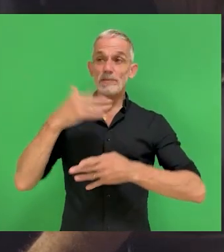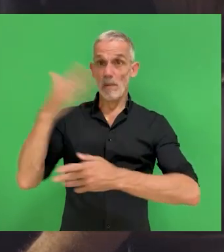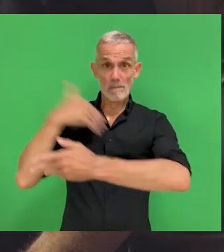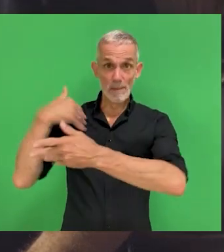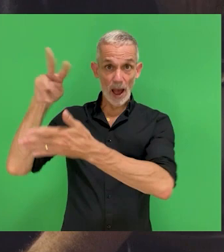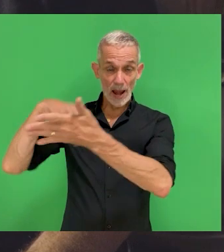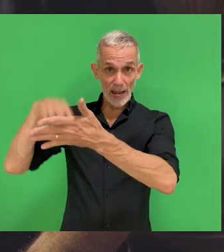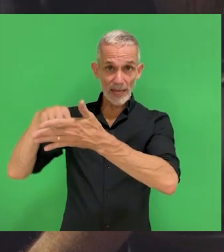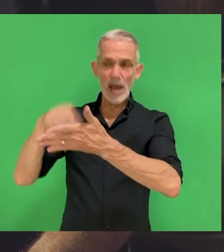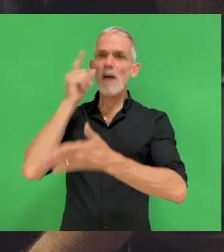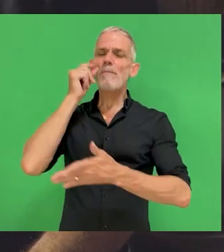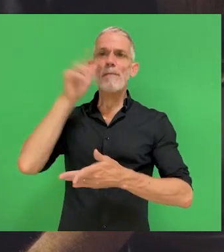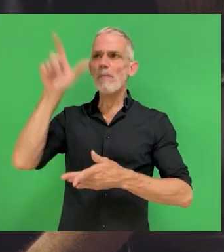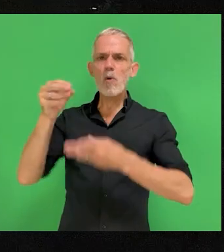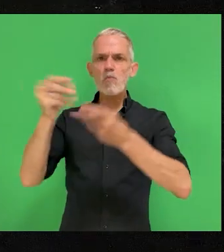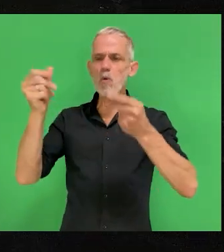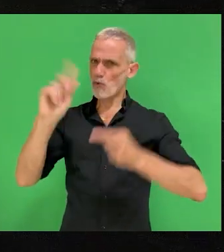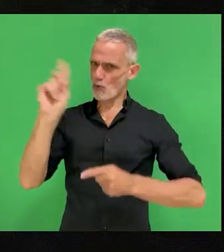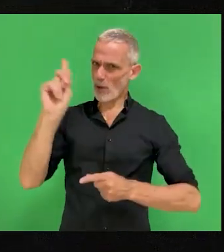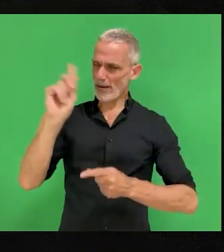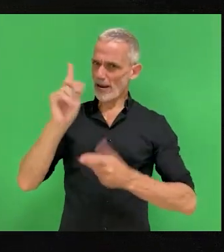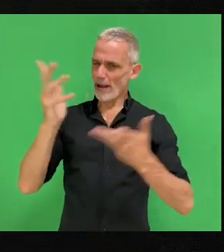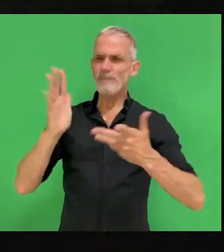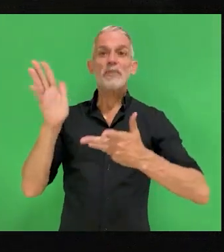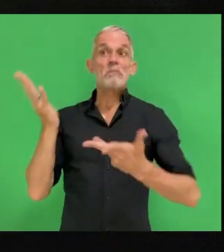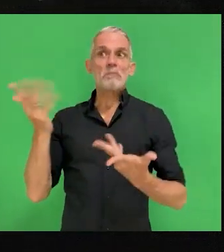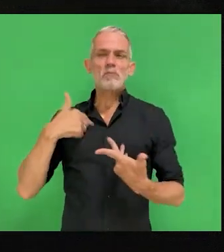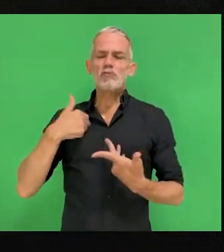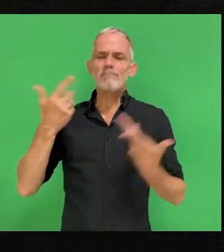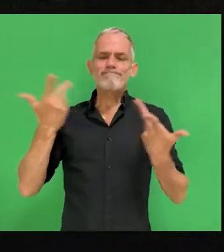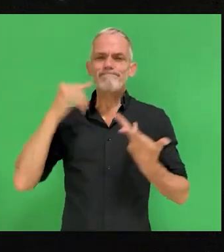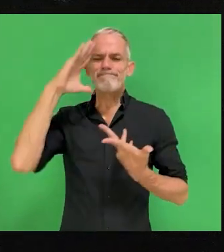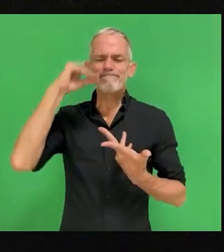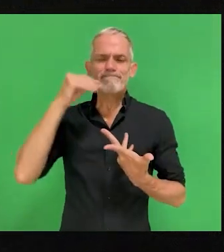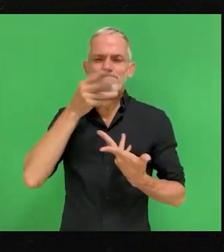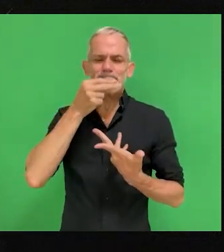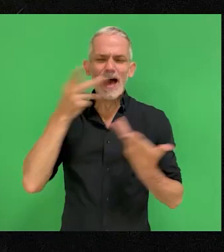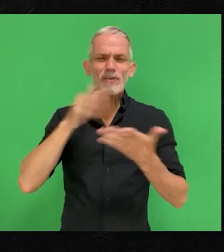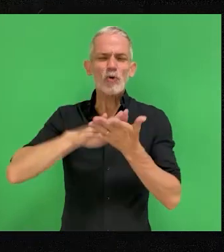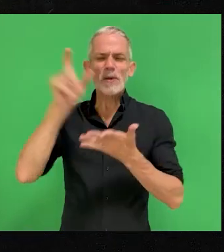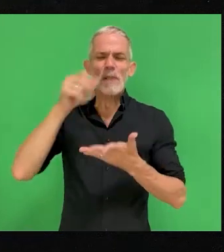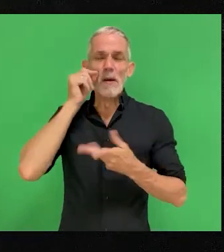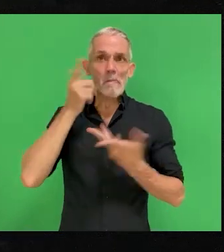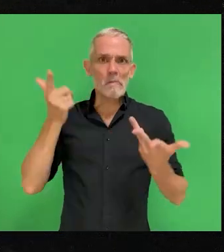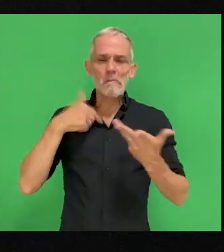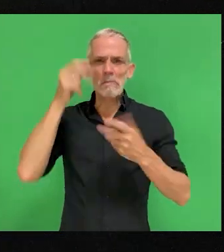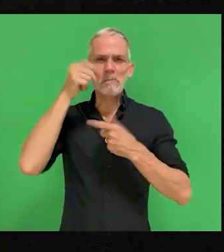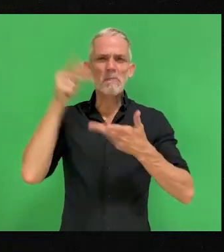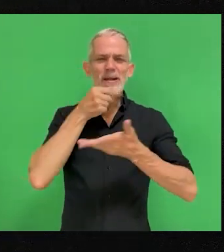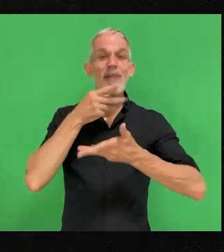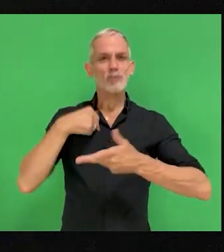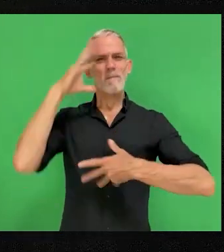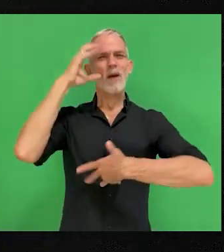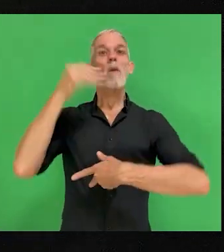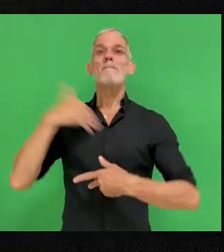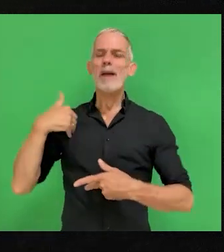las cartas, papá no era un desaparecido. Y como no tengo ningún recuerdo de papá, también me di cuenta que el recuerdo de esas